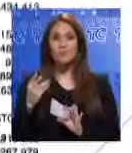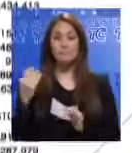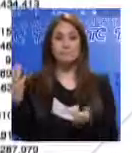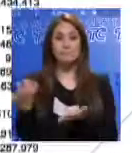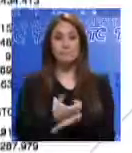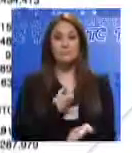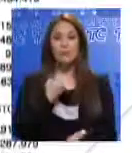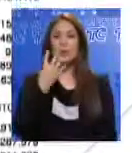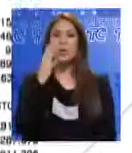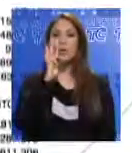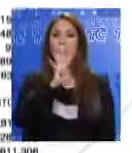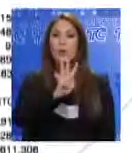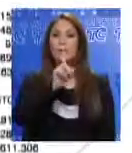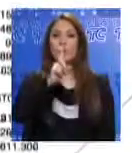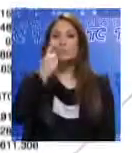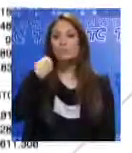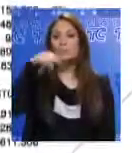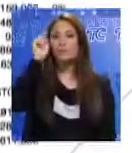de